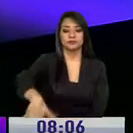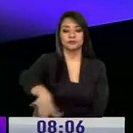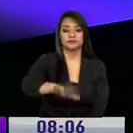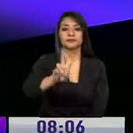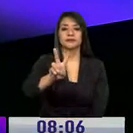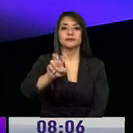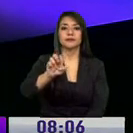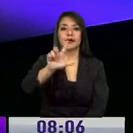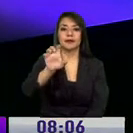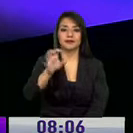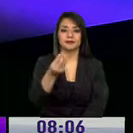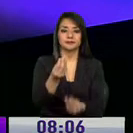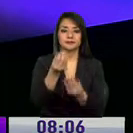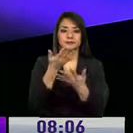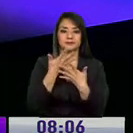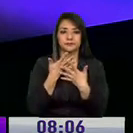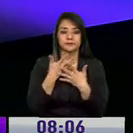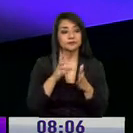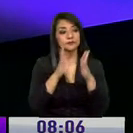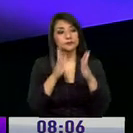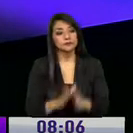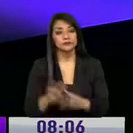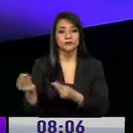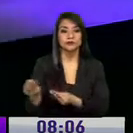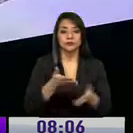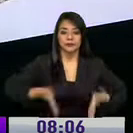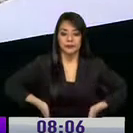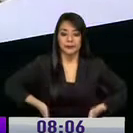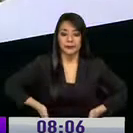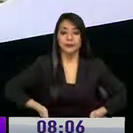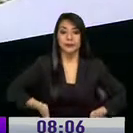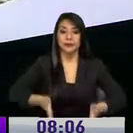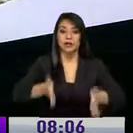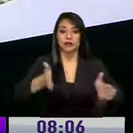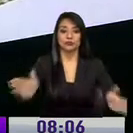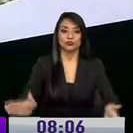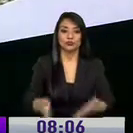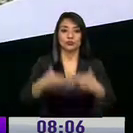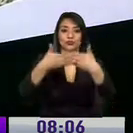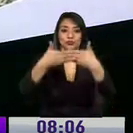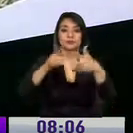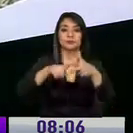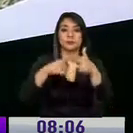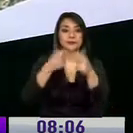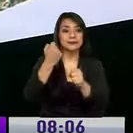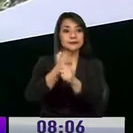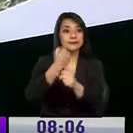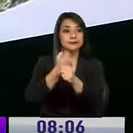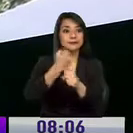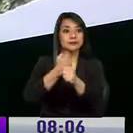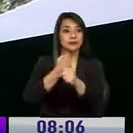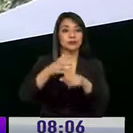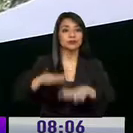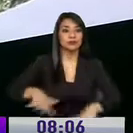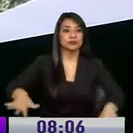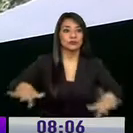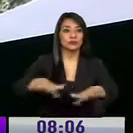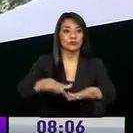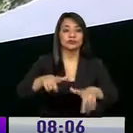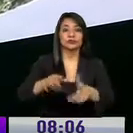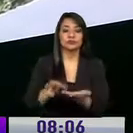a comunicar y va a informar a la ciudadanía el cierre vial que se realiza por inicios de trabajo de la construcción del intercambiador. Sofía está en